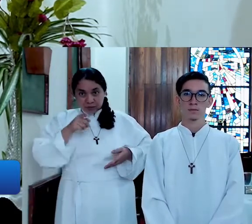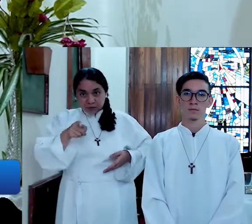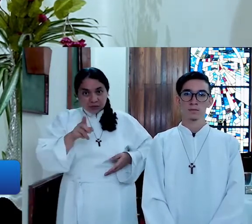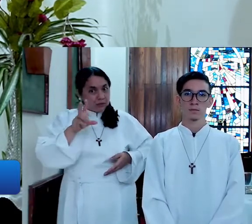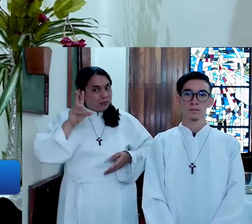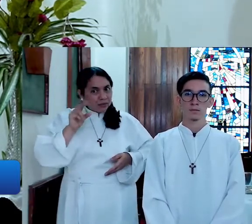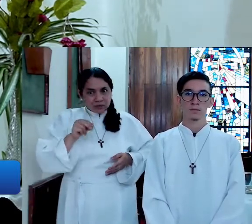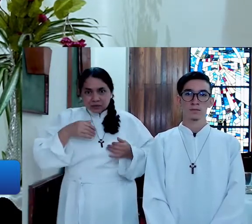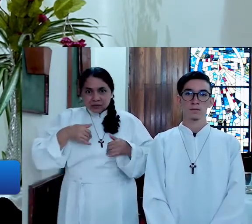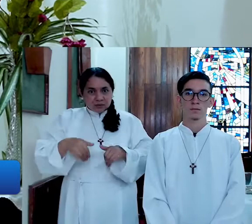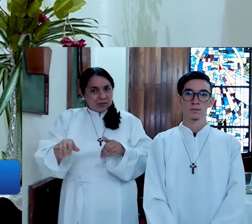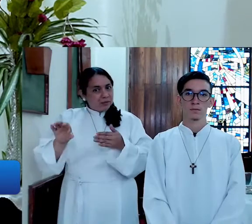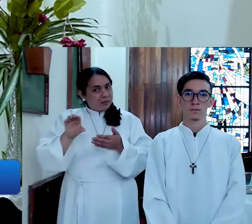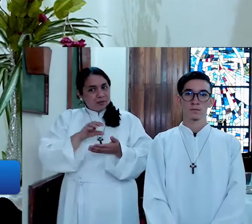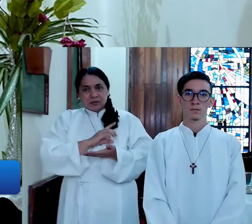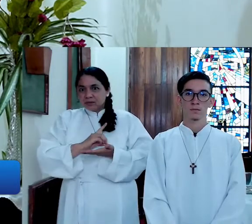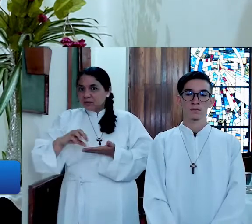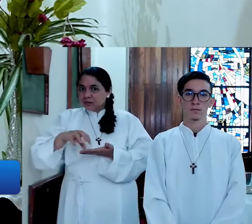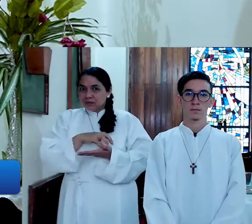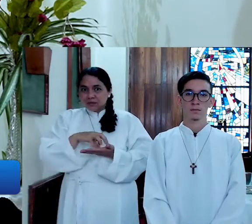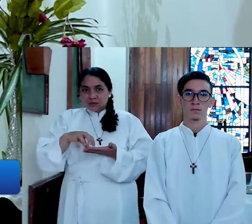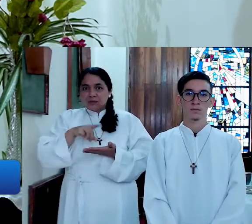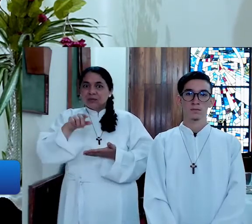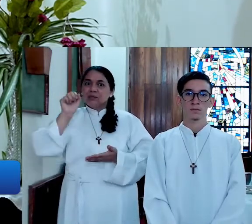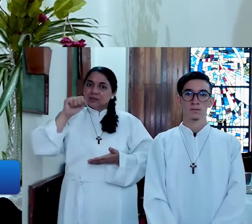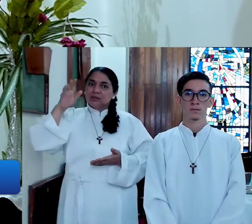dudando, sino cree».